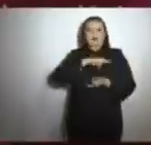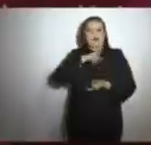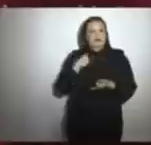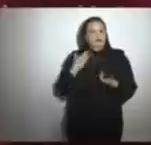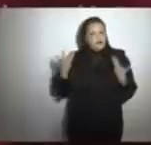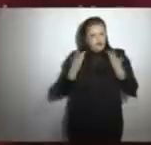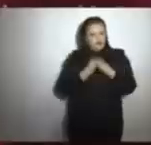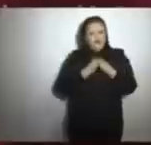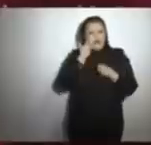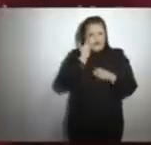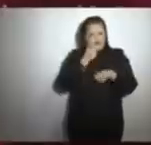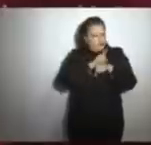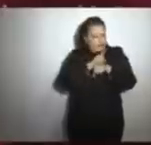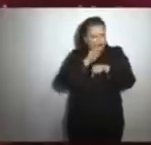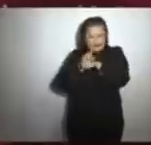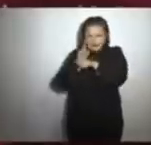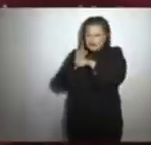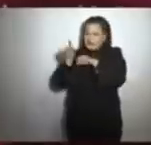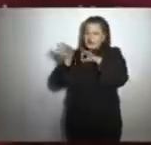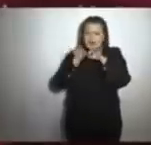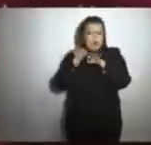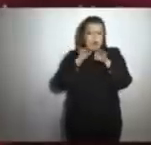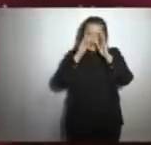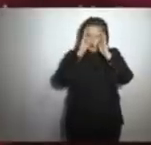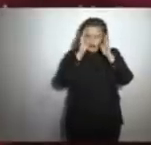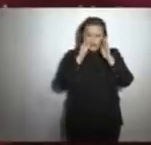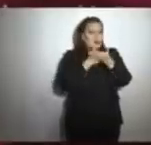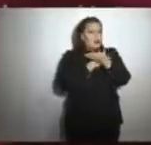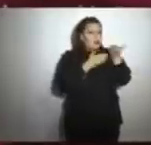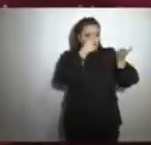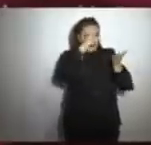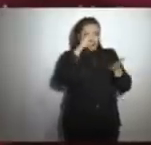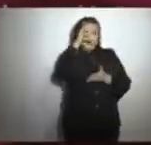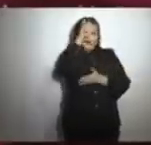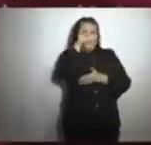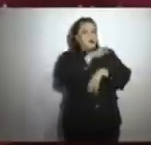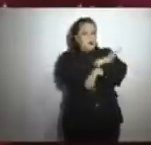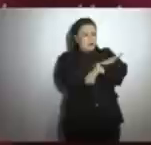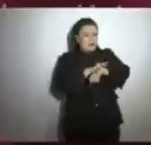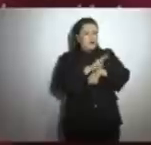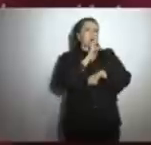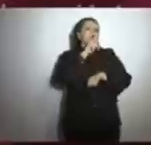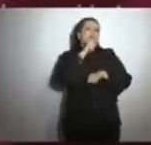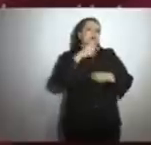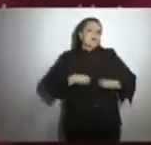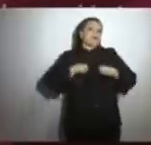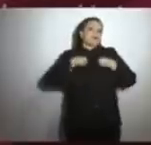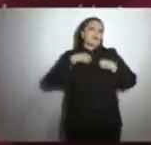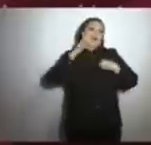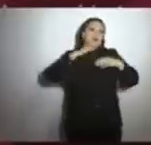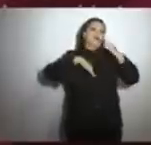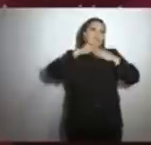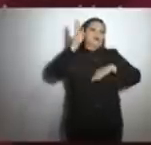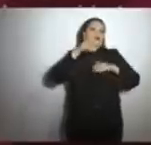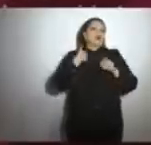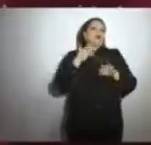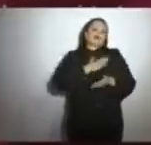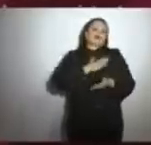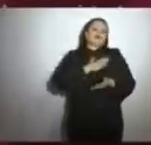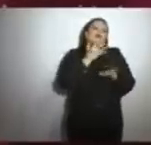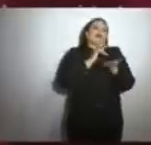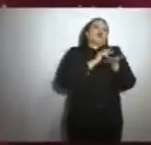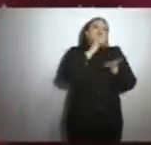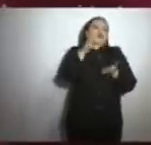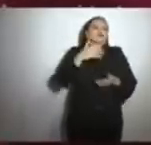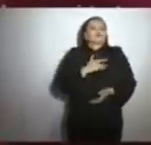trabajando todos los días porque ustedes alcancen su bienestar. Así que muchísimas gracias. Yo estoy muy contenta